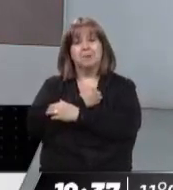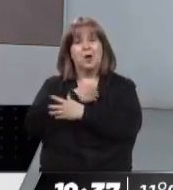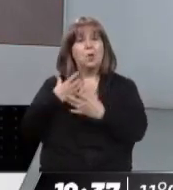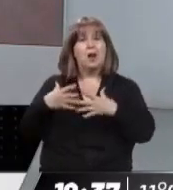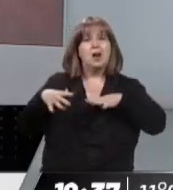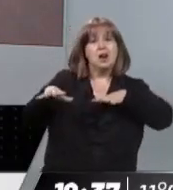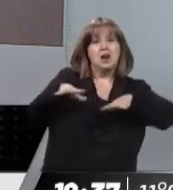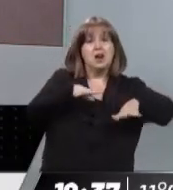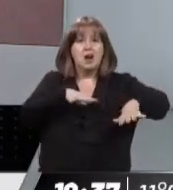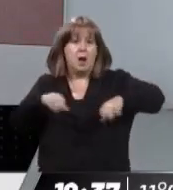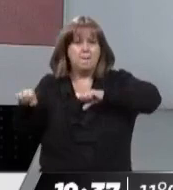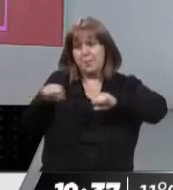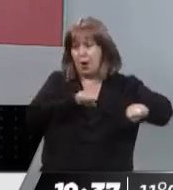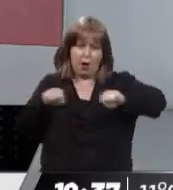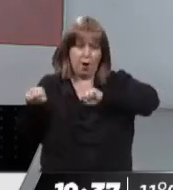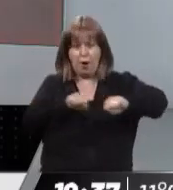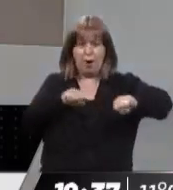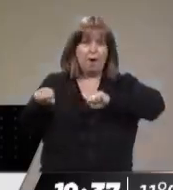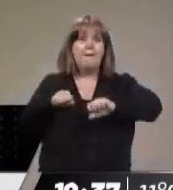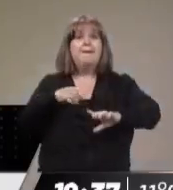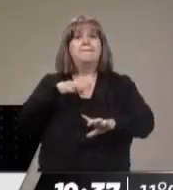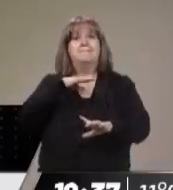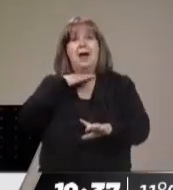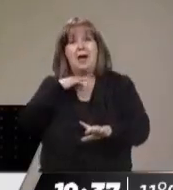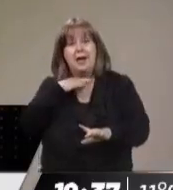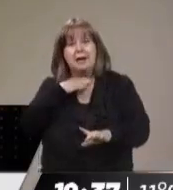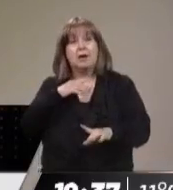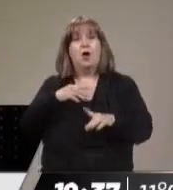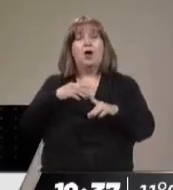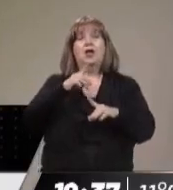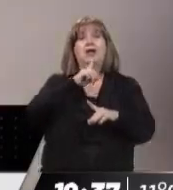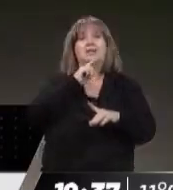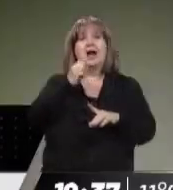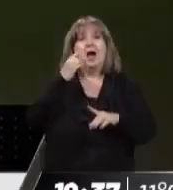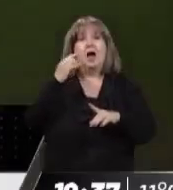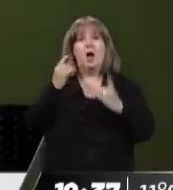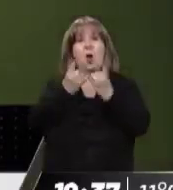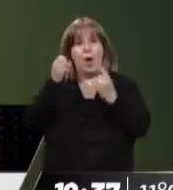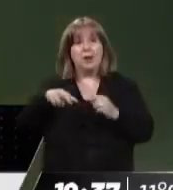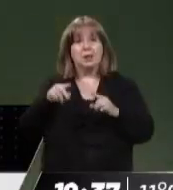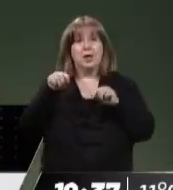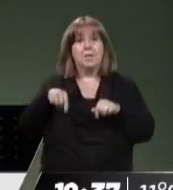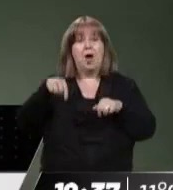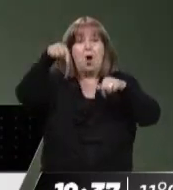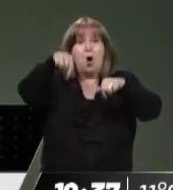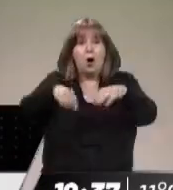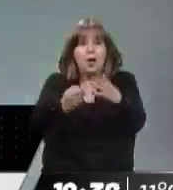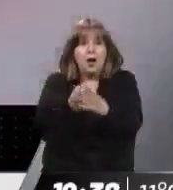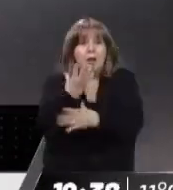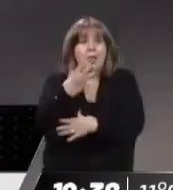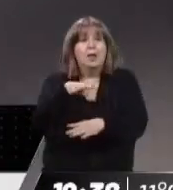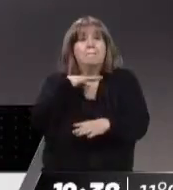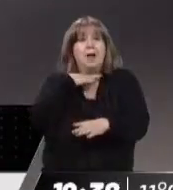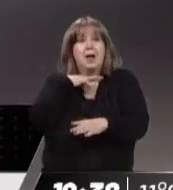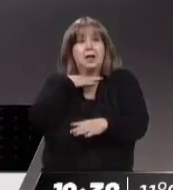los distintos terremotos que se han dado no solamente en México sino también el domingo en Taiwán exactamente pero arrancamos contándote lo que pasaba hoy en México